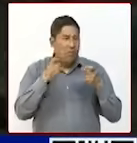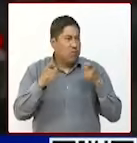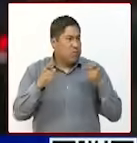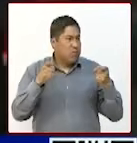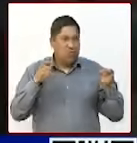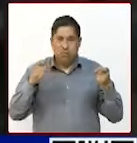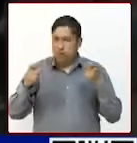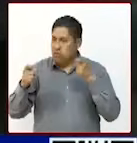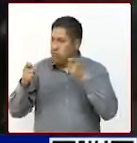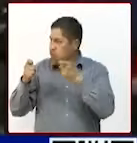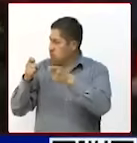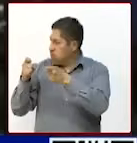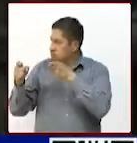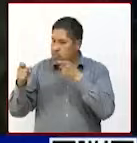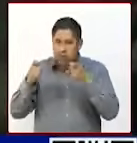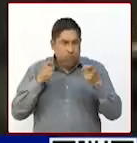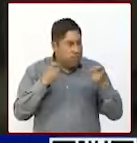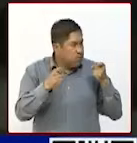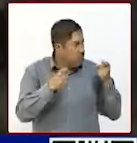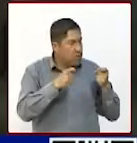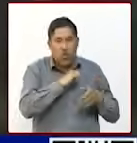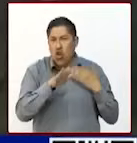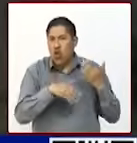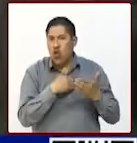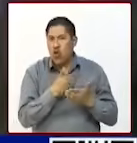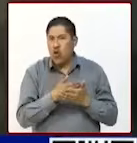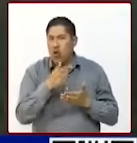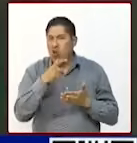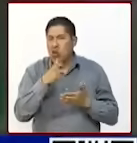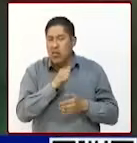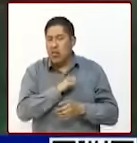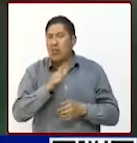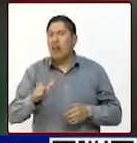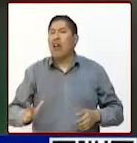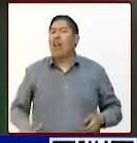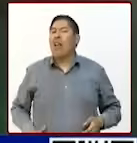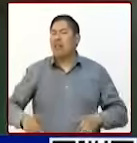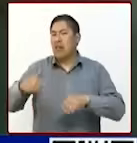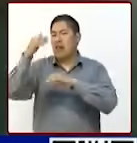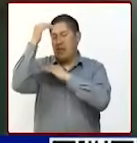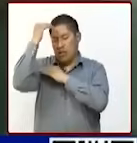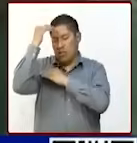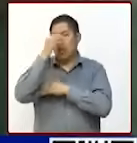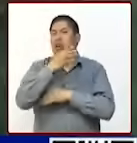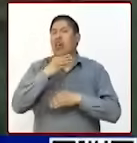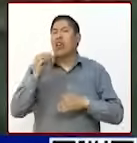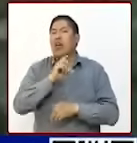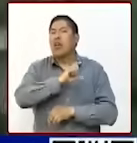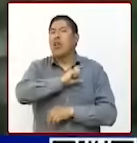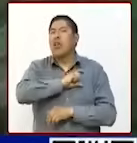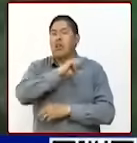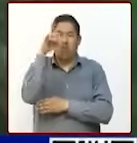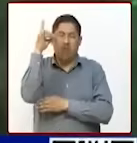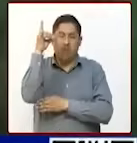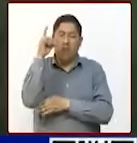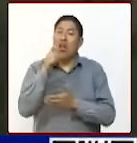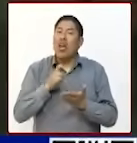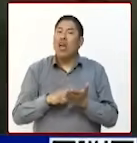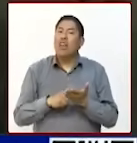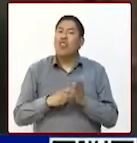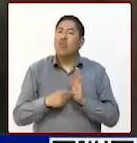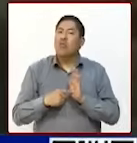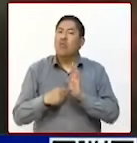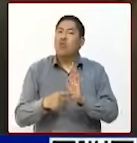Controles que han comenzado en todos los puntos por parte de la alcaldía cruceña y también por parte de la policía boliviana. Estas